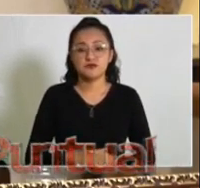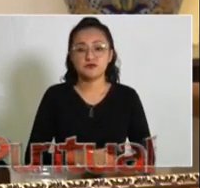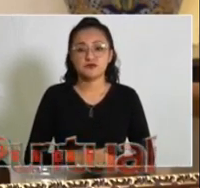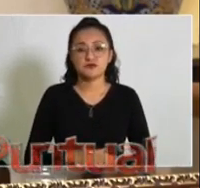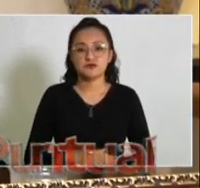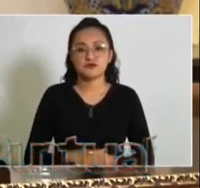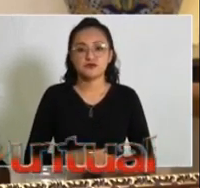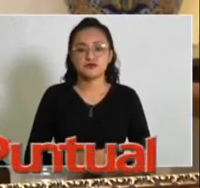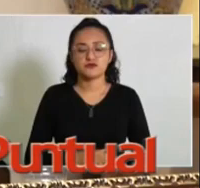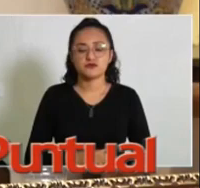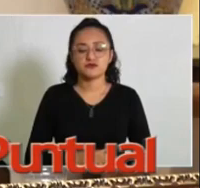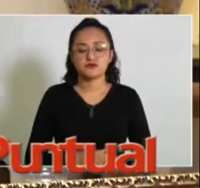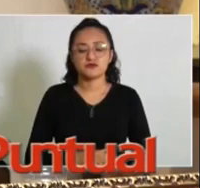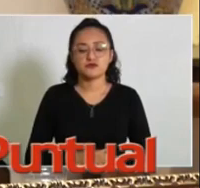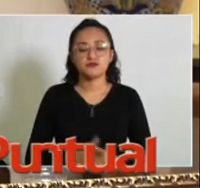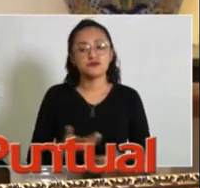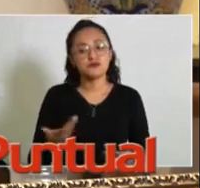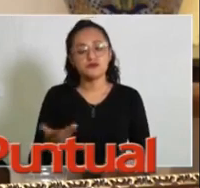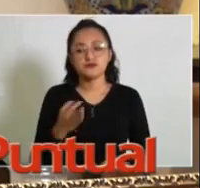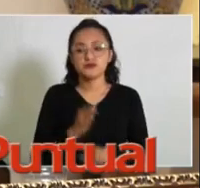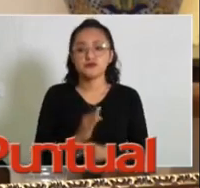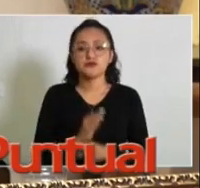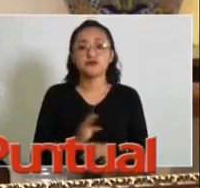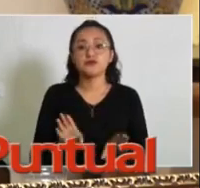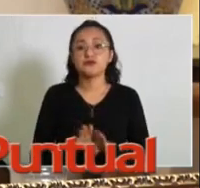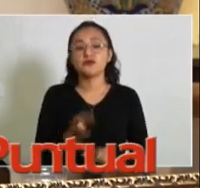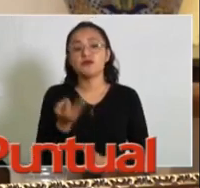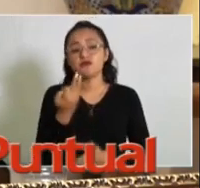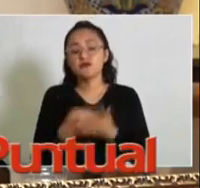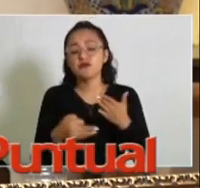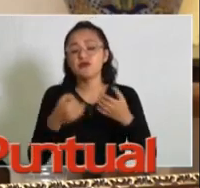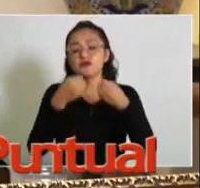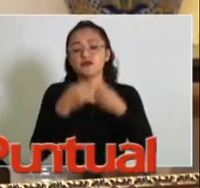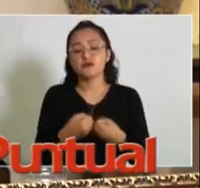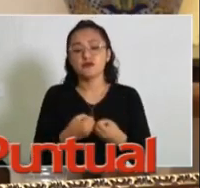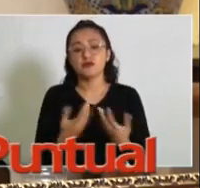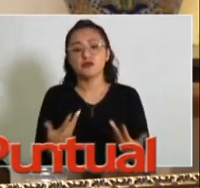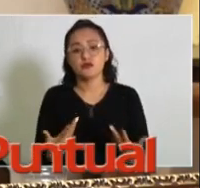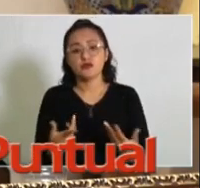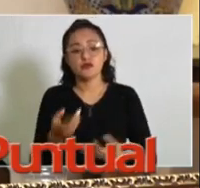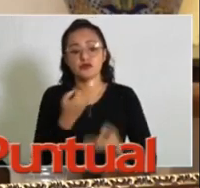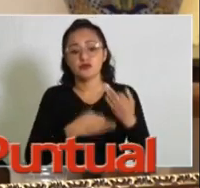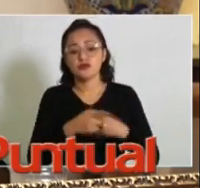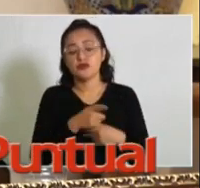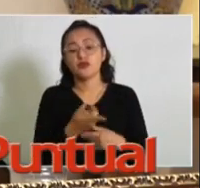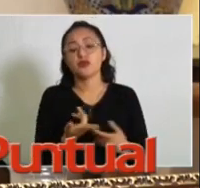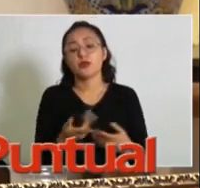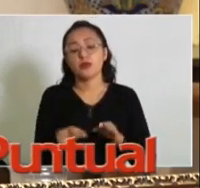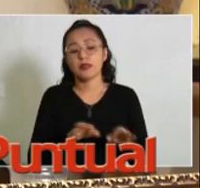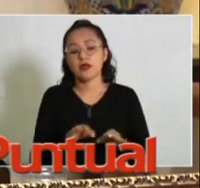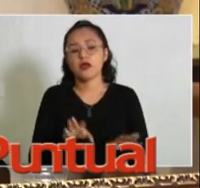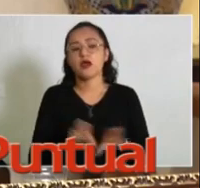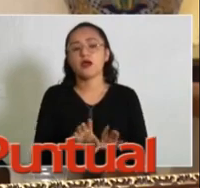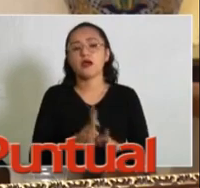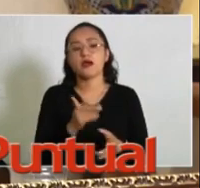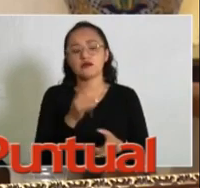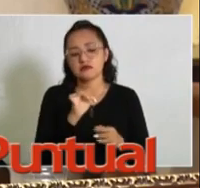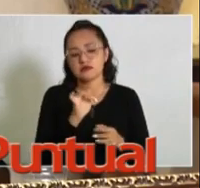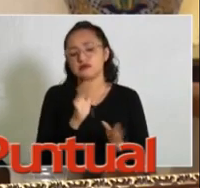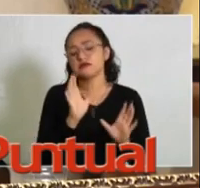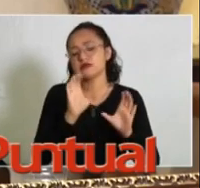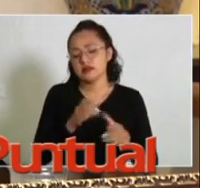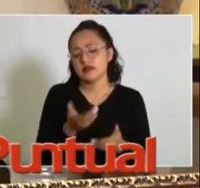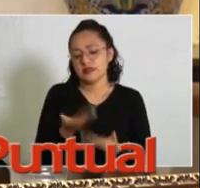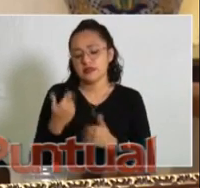deja en estado de inseguridad a los trabajadores contratados por absorción